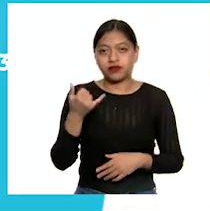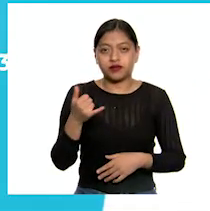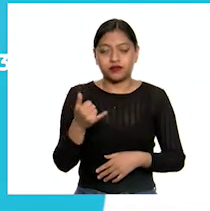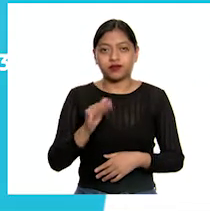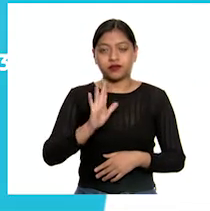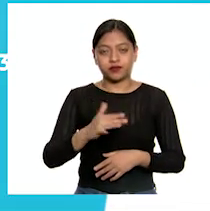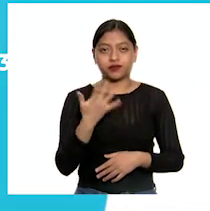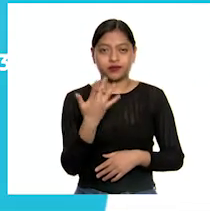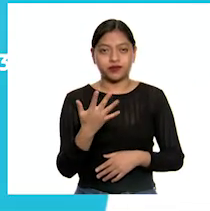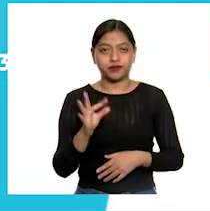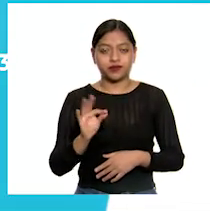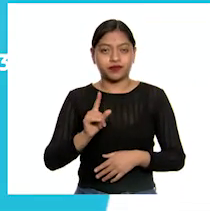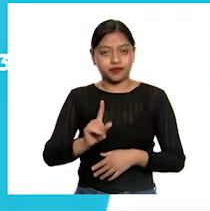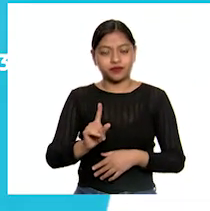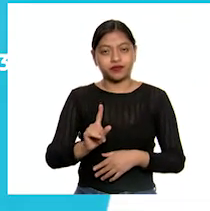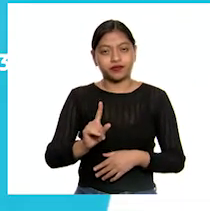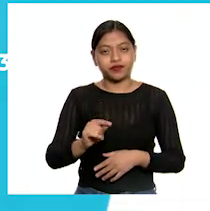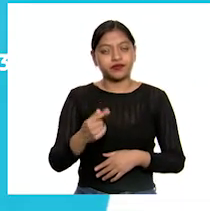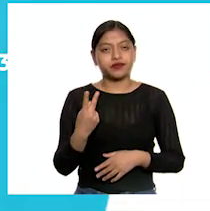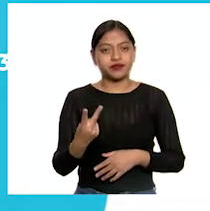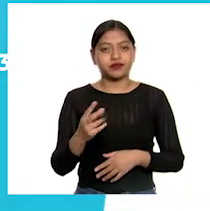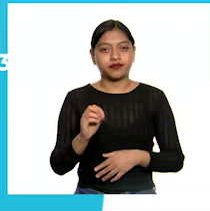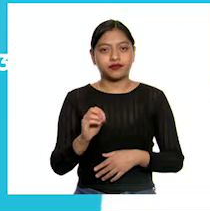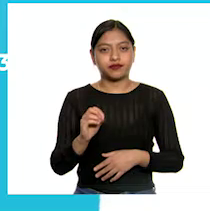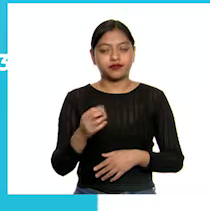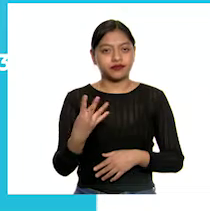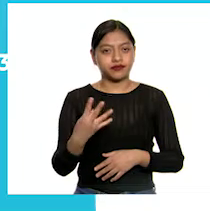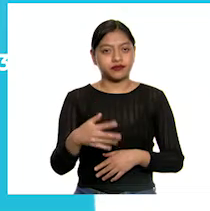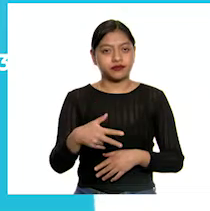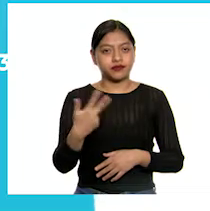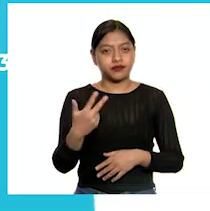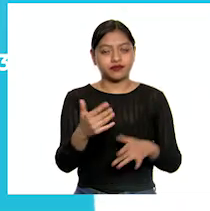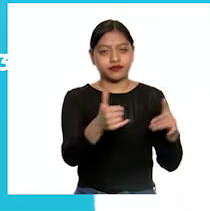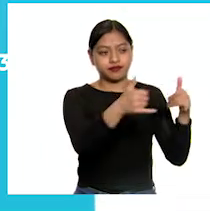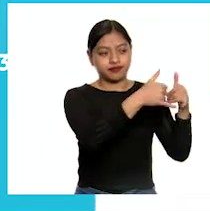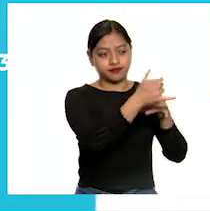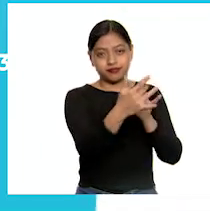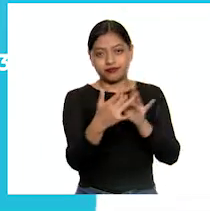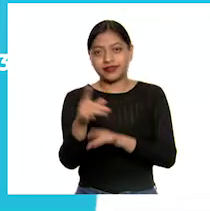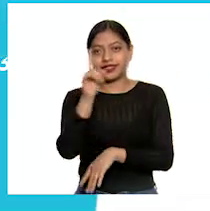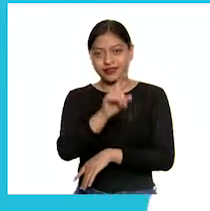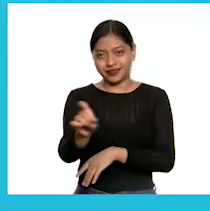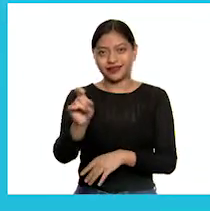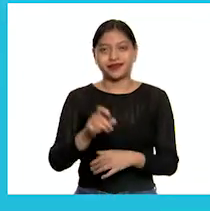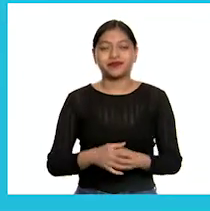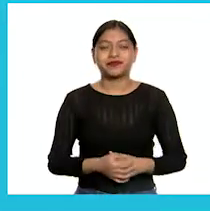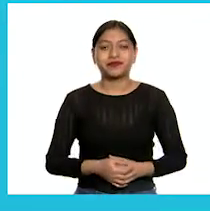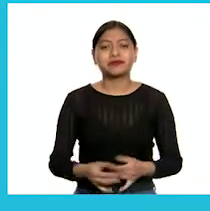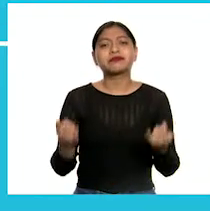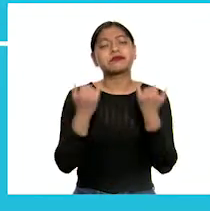teléfono 5541 72 0413 con 100 líneas.